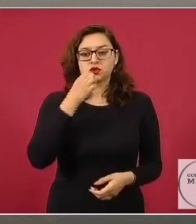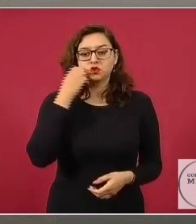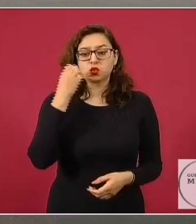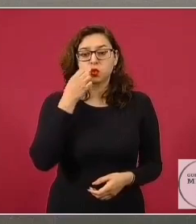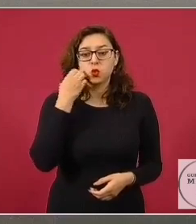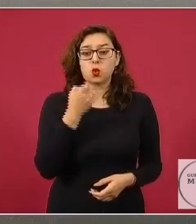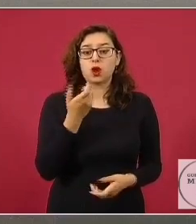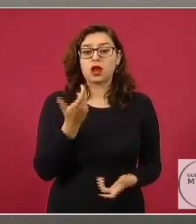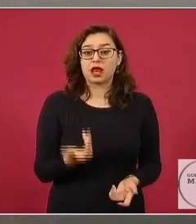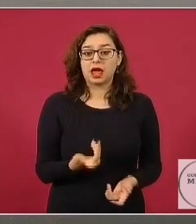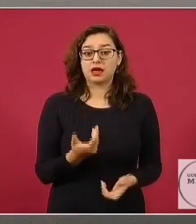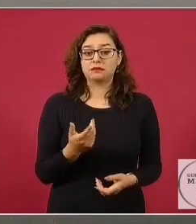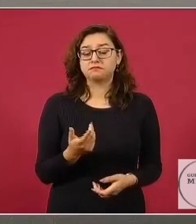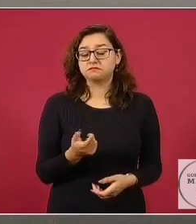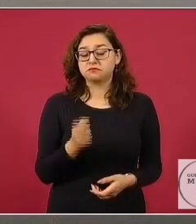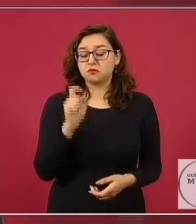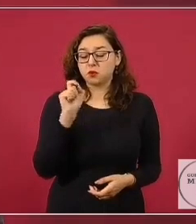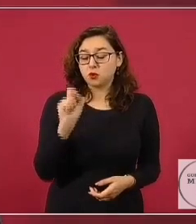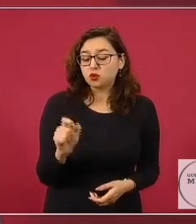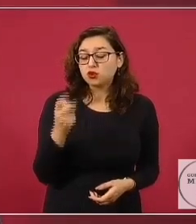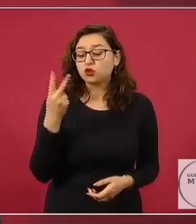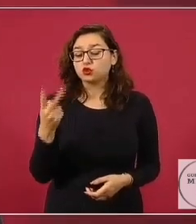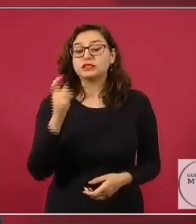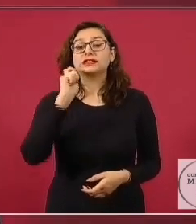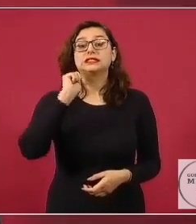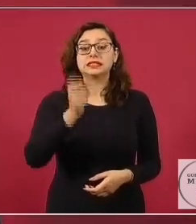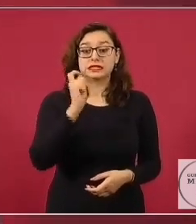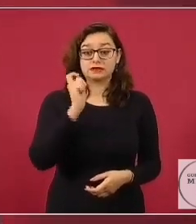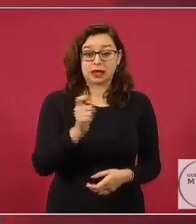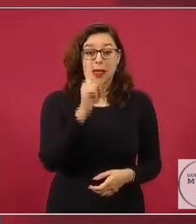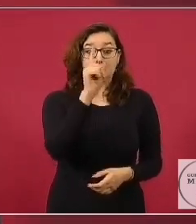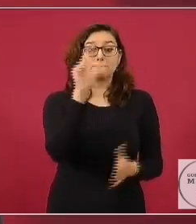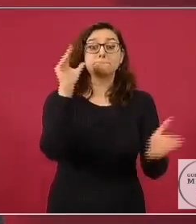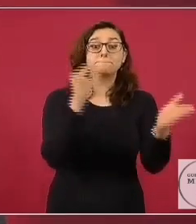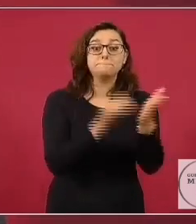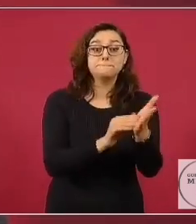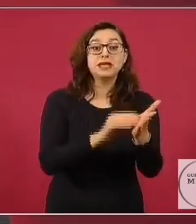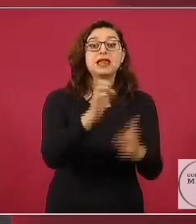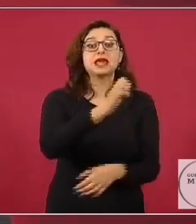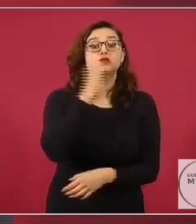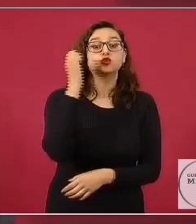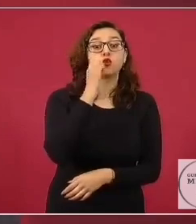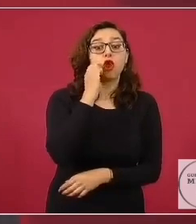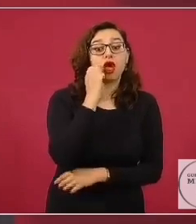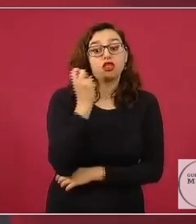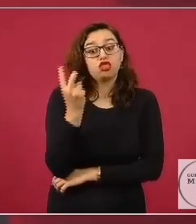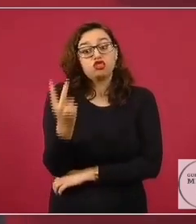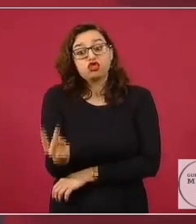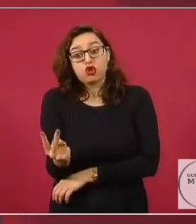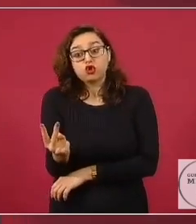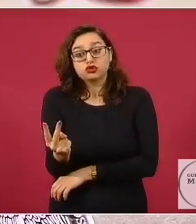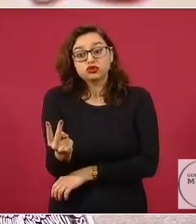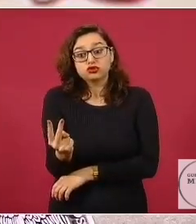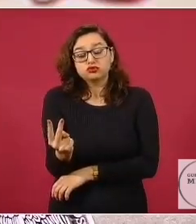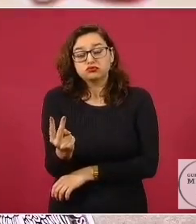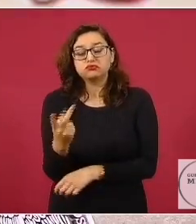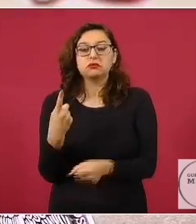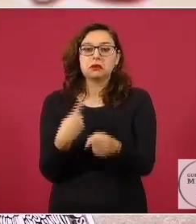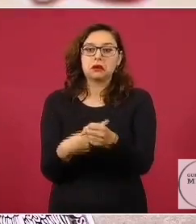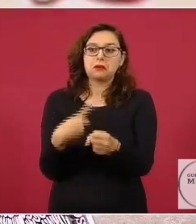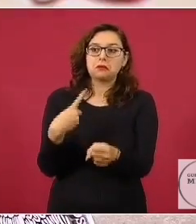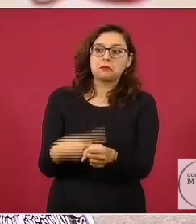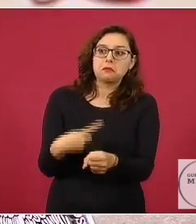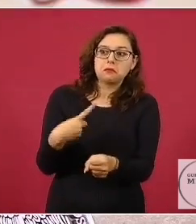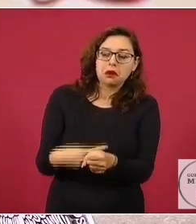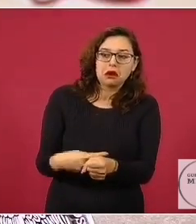0.2, es decir, 2 por cada 1000 escuelas, pudieron tener algún grado de afectación que fue temporal con el cierre de algún grupo o en